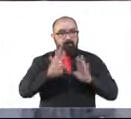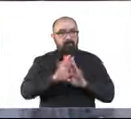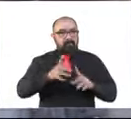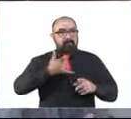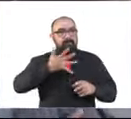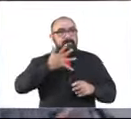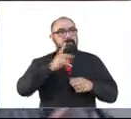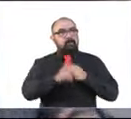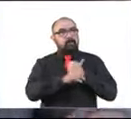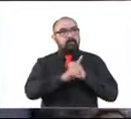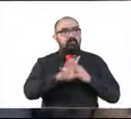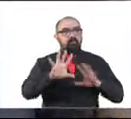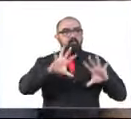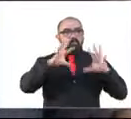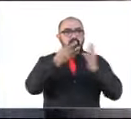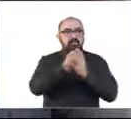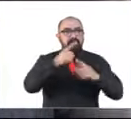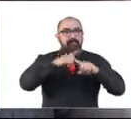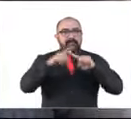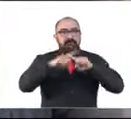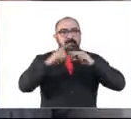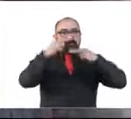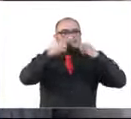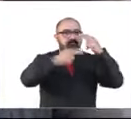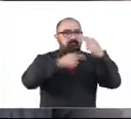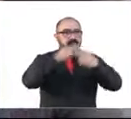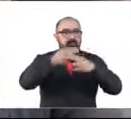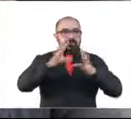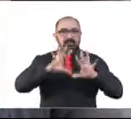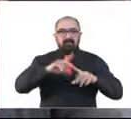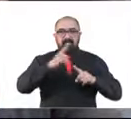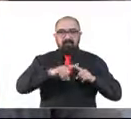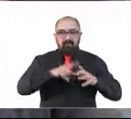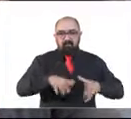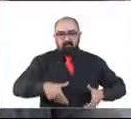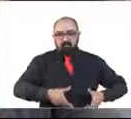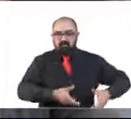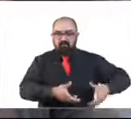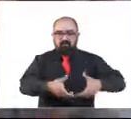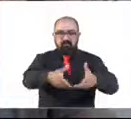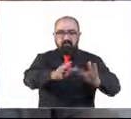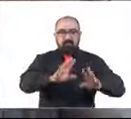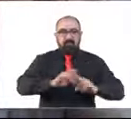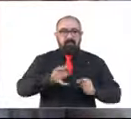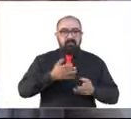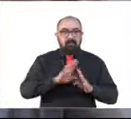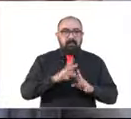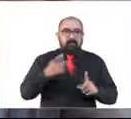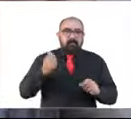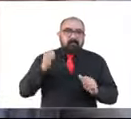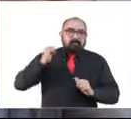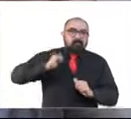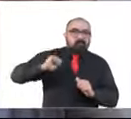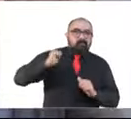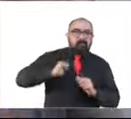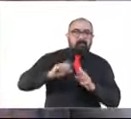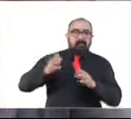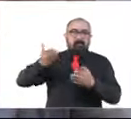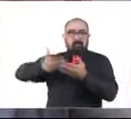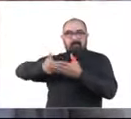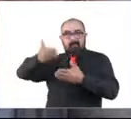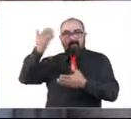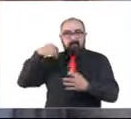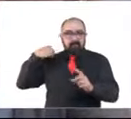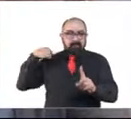ambiental que se ha generado en la Cuenca de México a través de pues de los siglos, ¿no? En donde